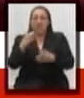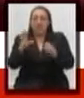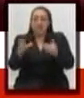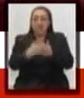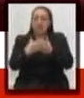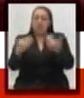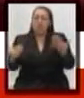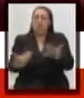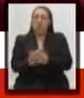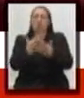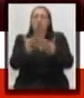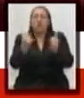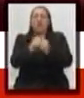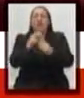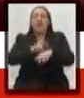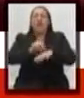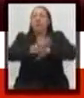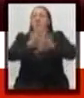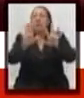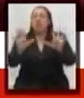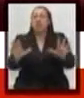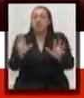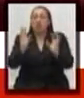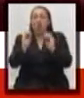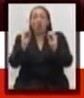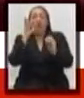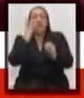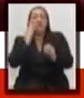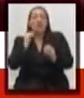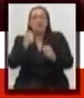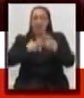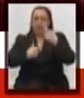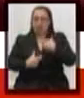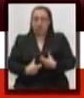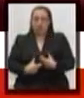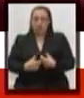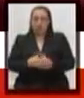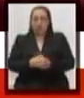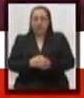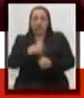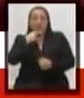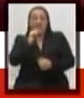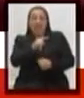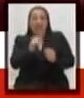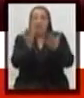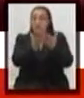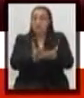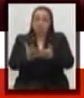lo nuevo en la naturaleza o en la experiencia humana. Ella estudió,